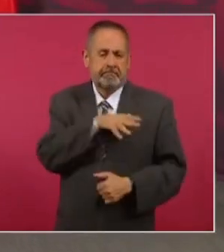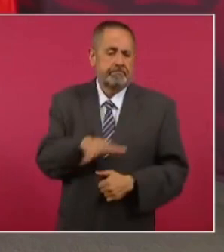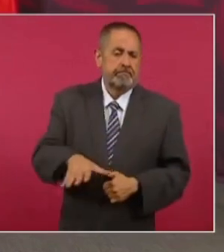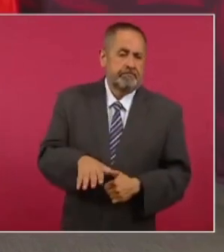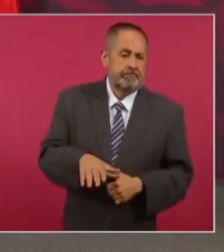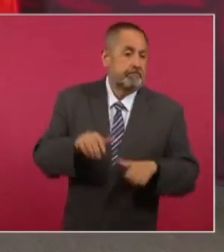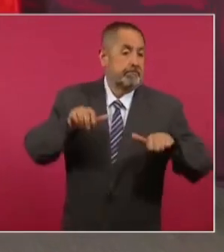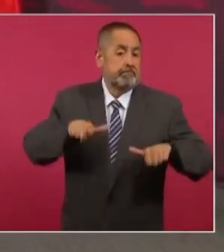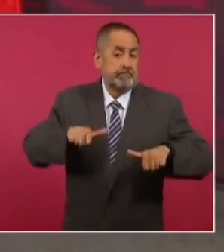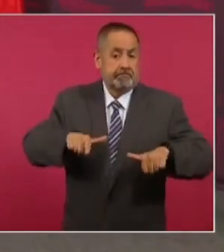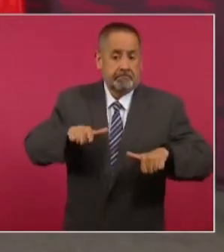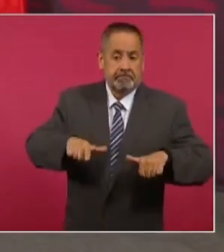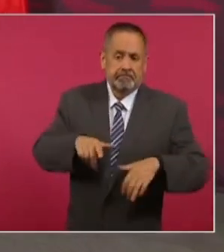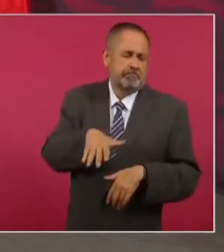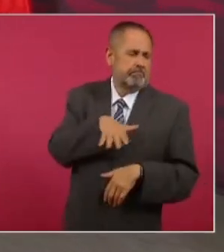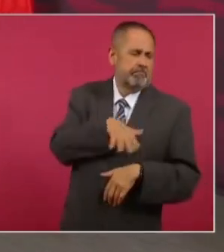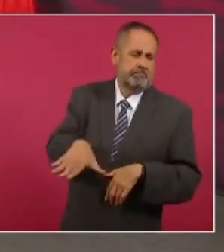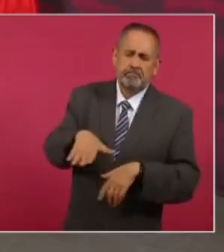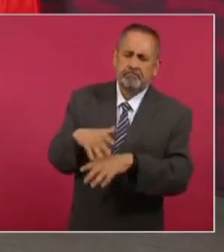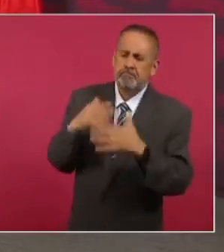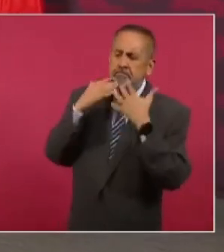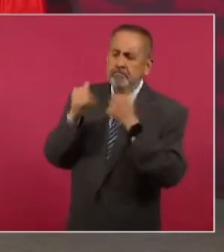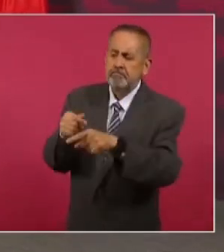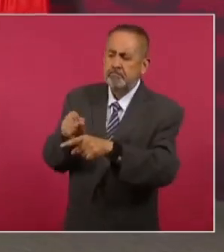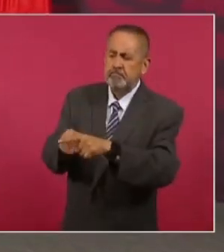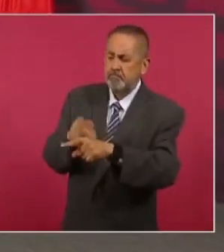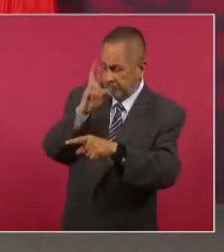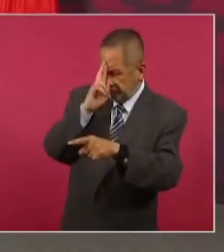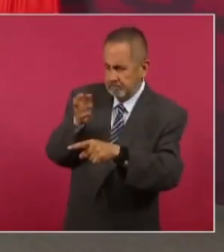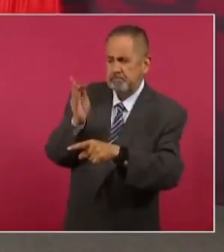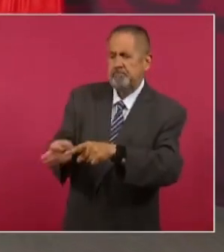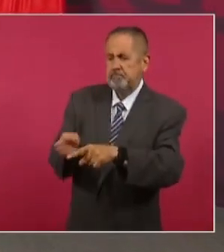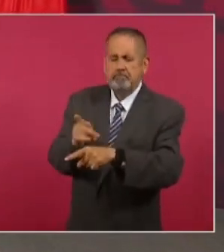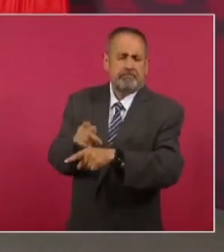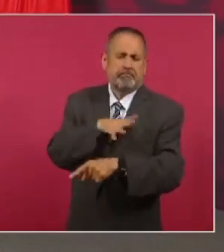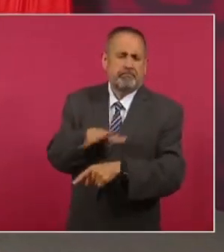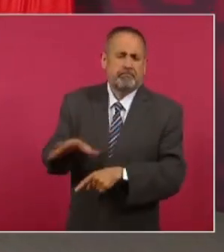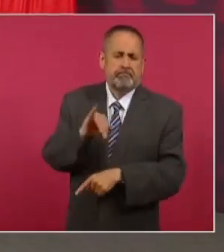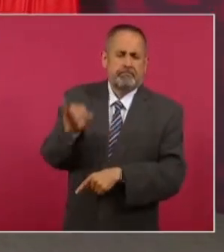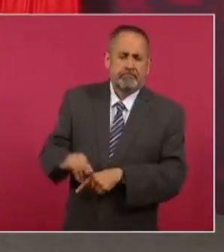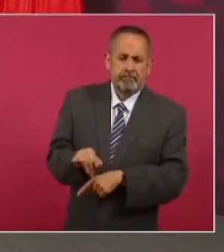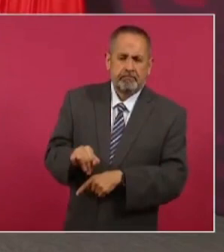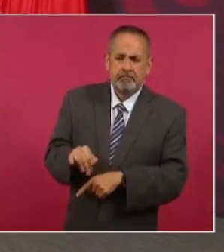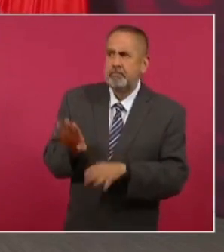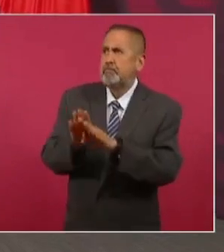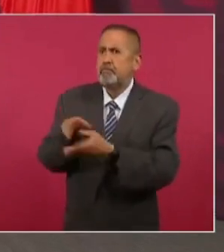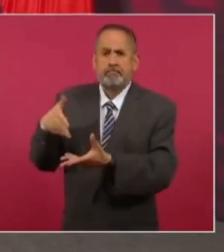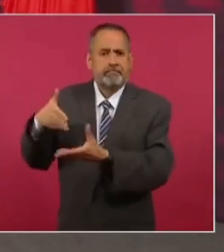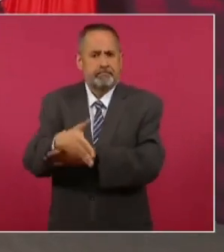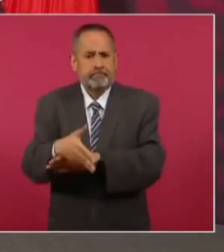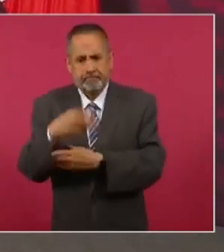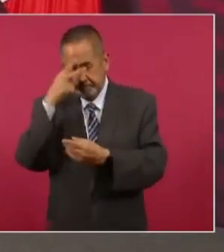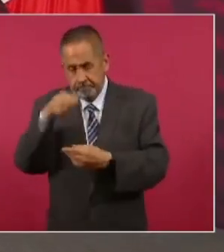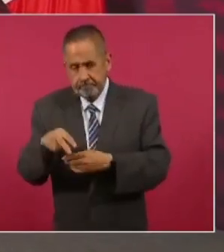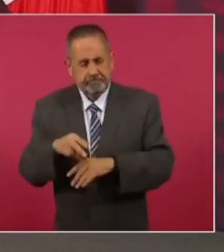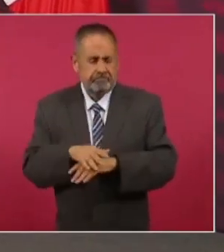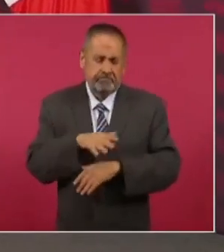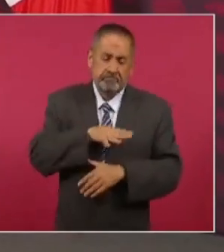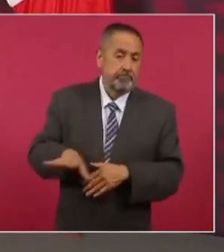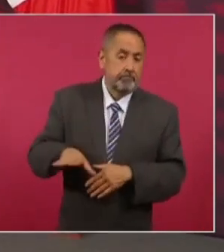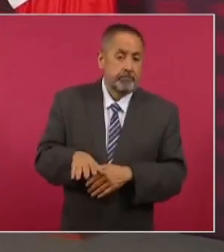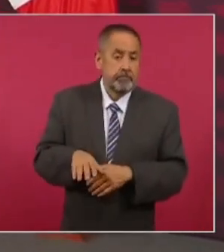nunca reconoció al imperio nunca aceptó que se invadiera México Lincoln